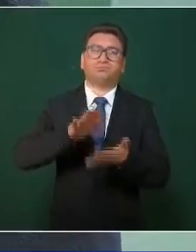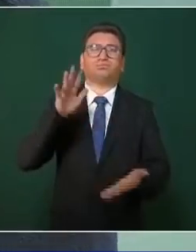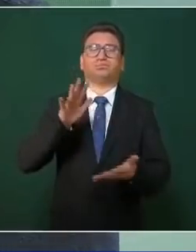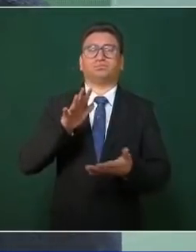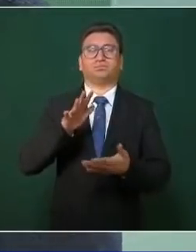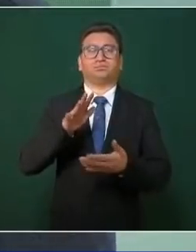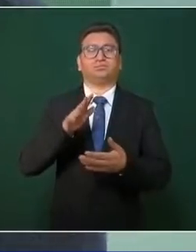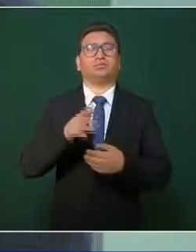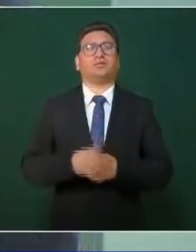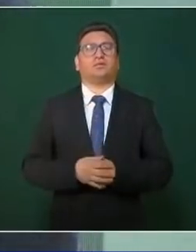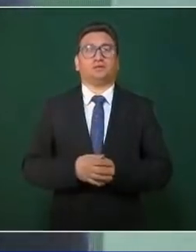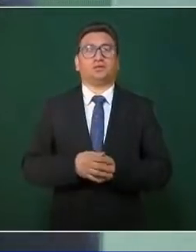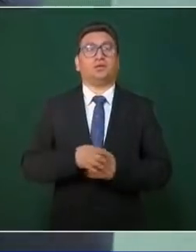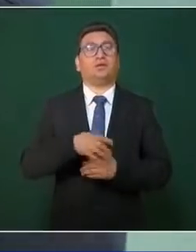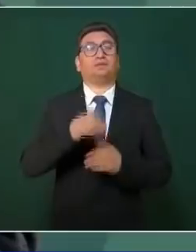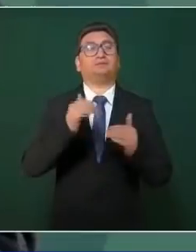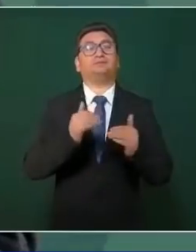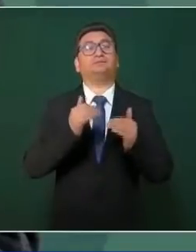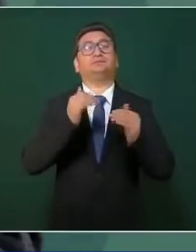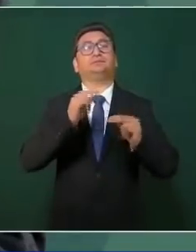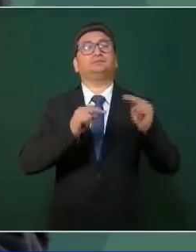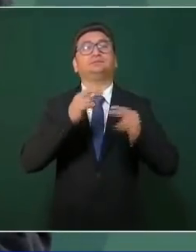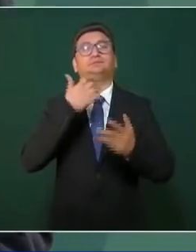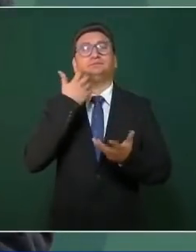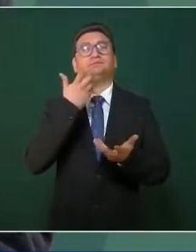lo que elevaron a rango supremo